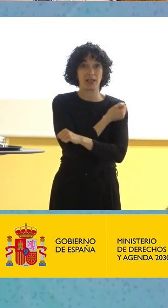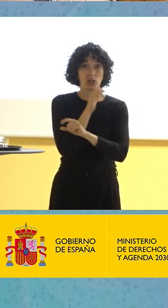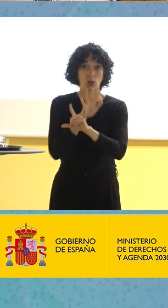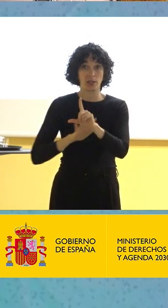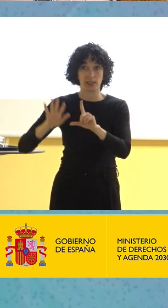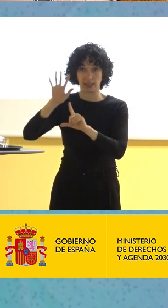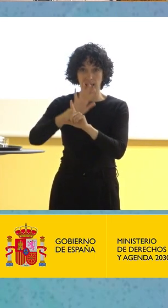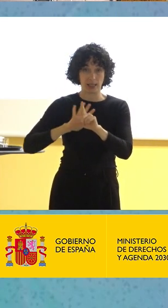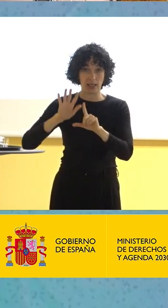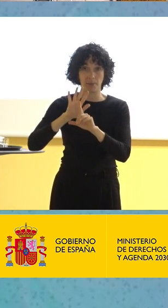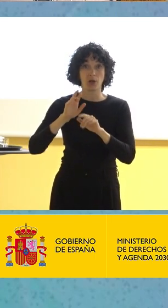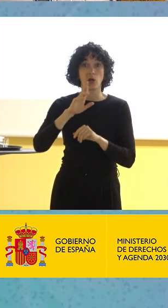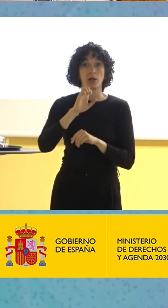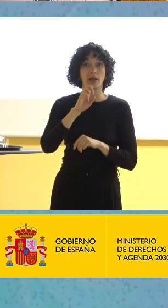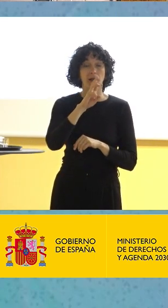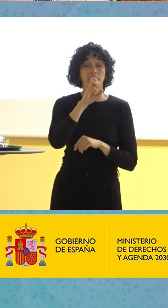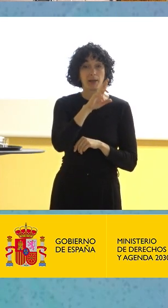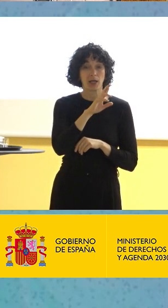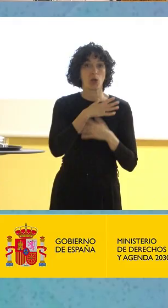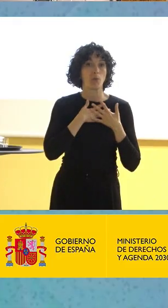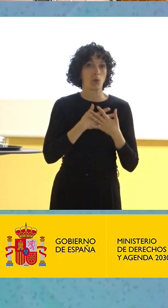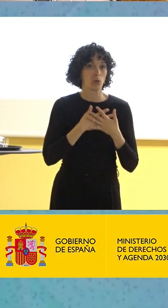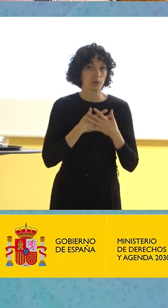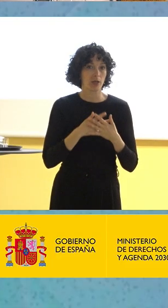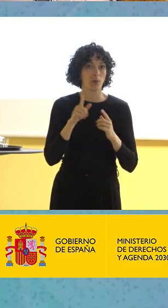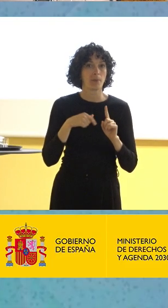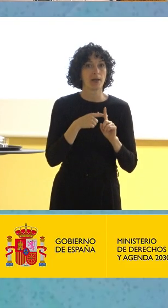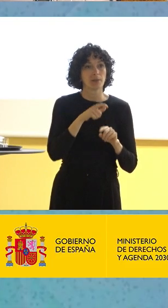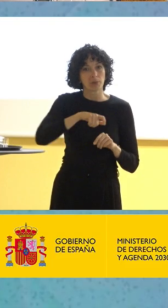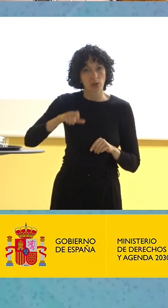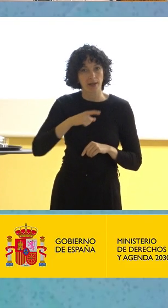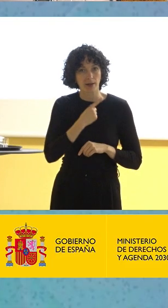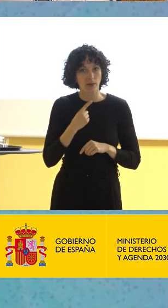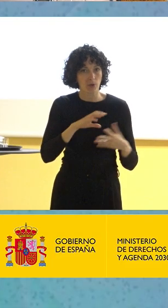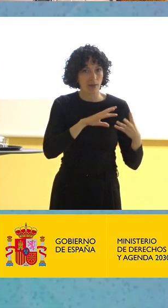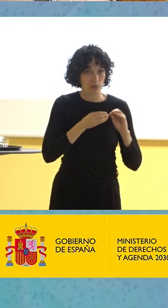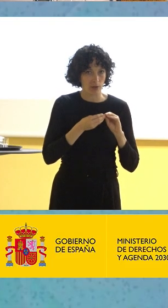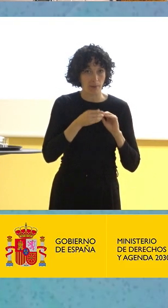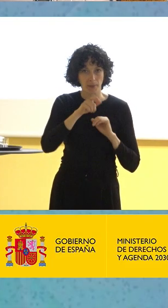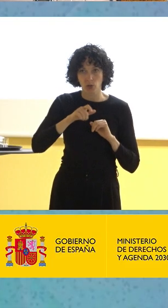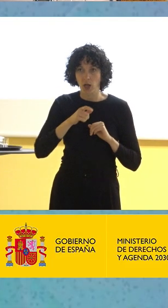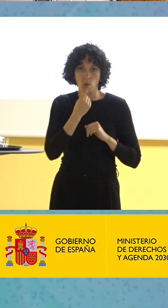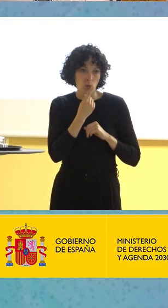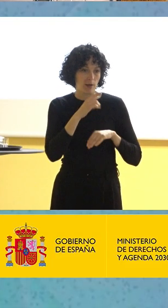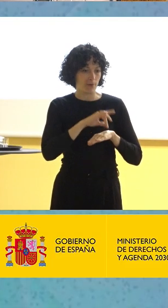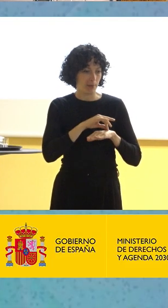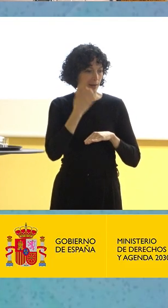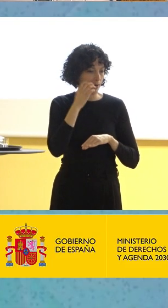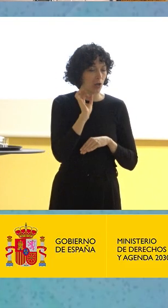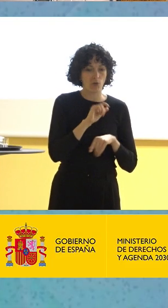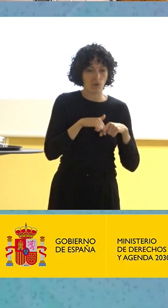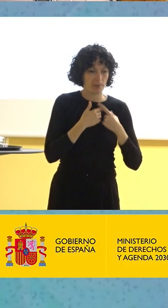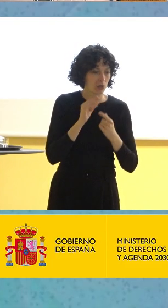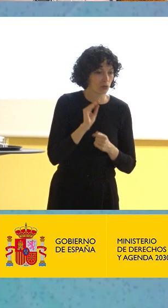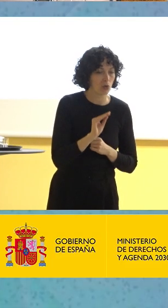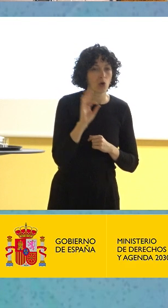que el REPER es voluntario y personalizado, es decir, cada persona con enfermedad rara o familiar de persona con enfermedad rara o